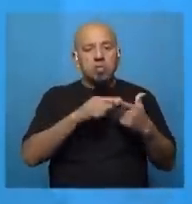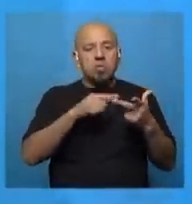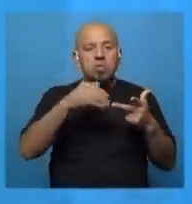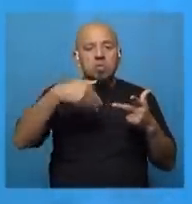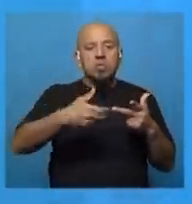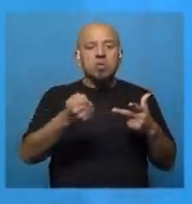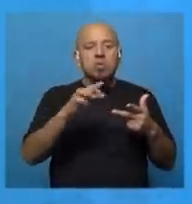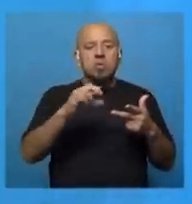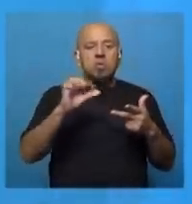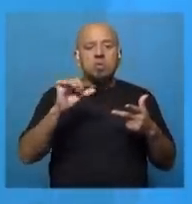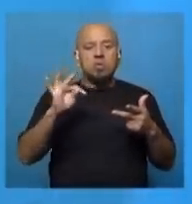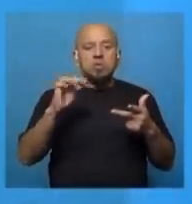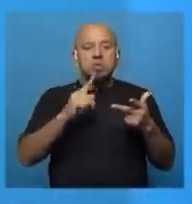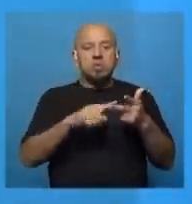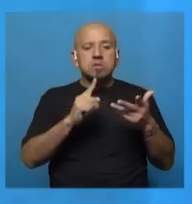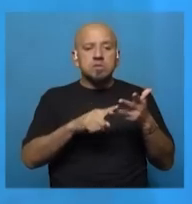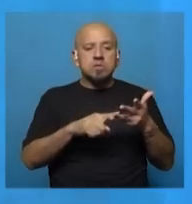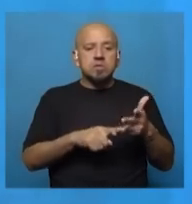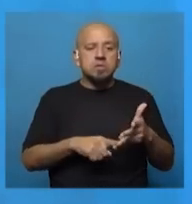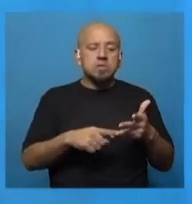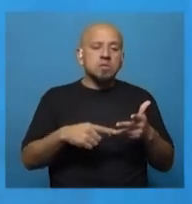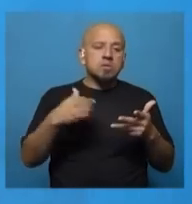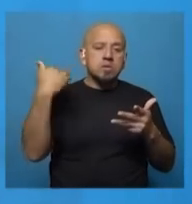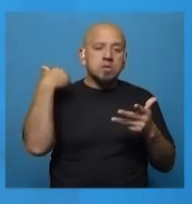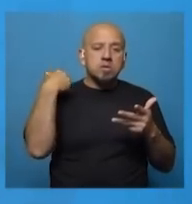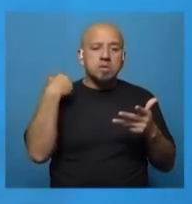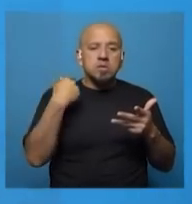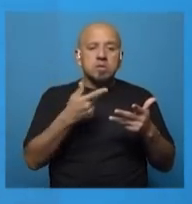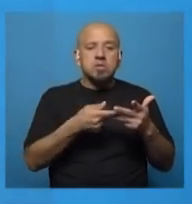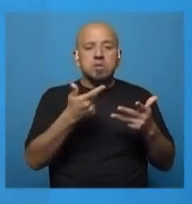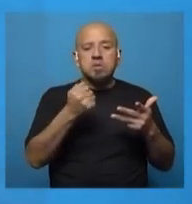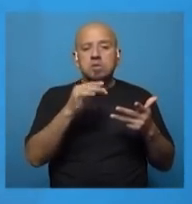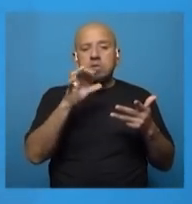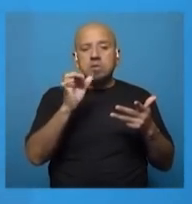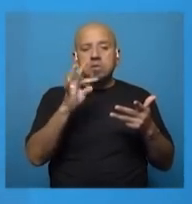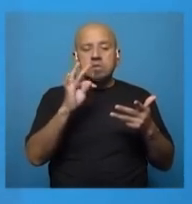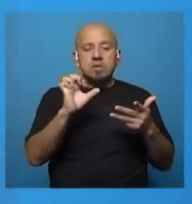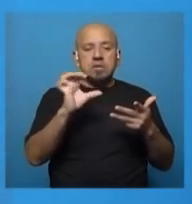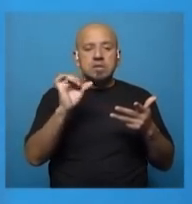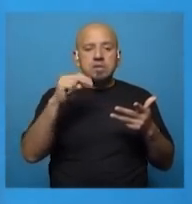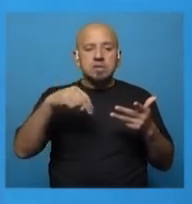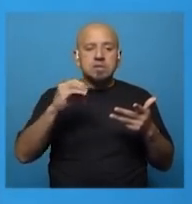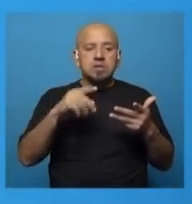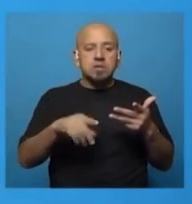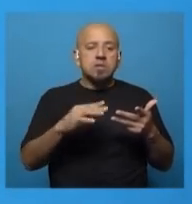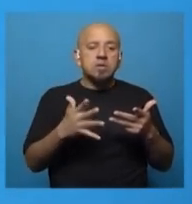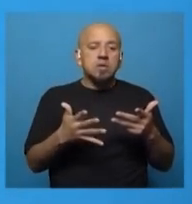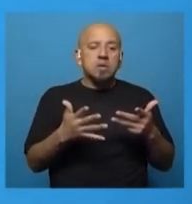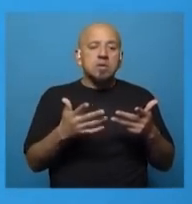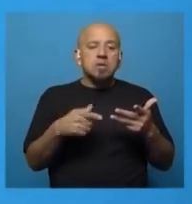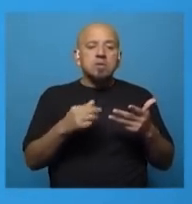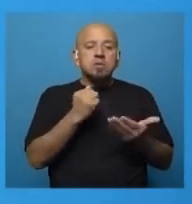venimos con lo de artesiano que son muchos casos los de atesiano porque asteciano resume